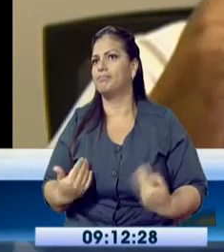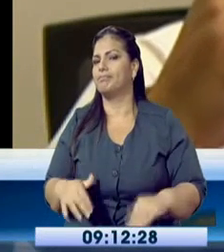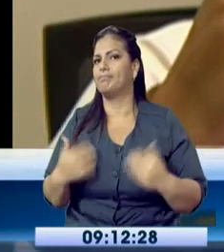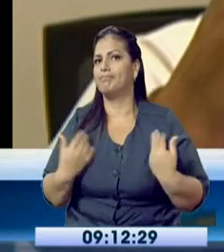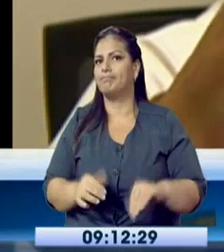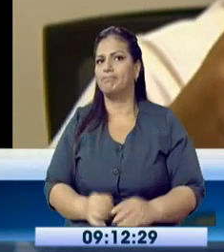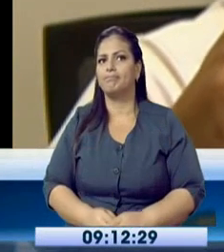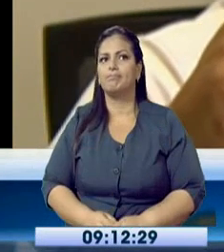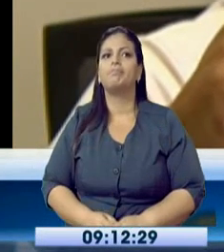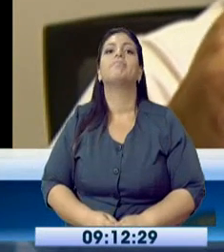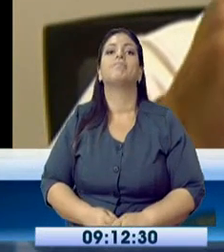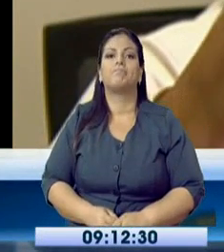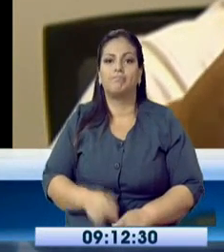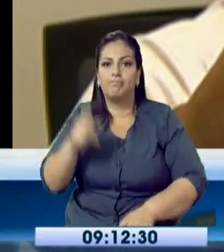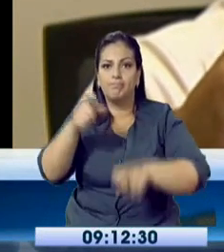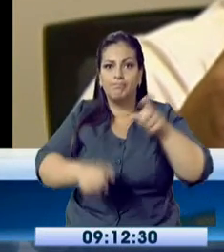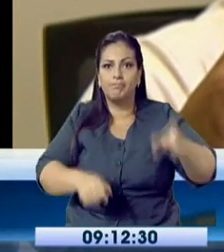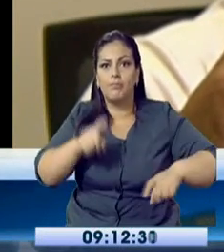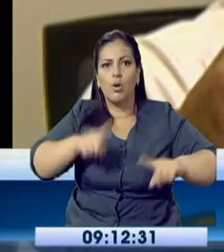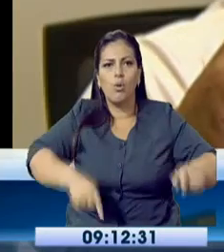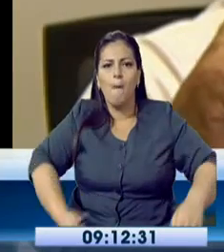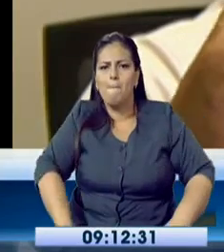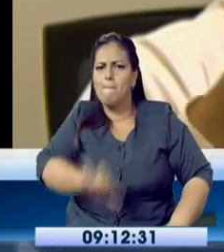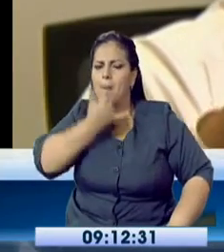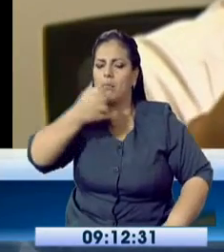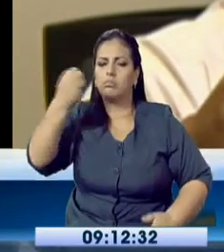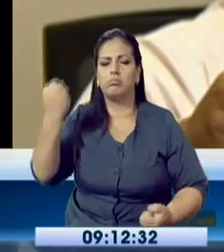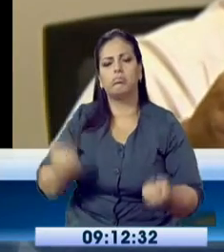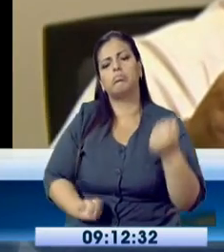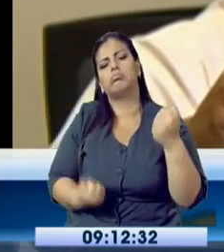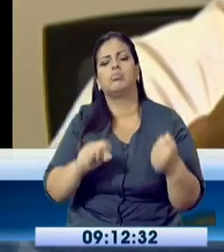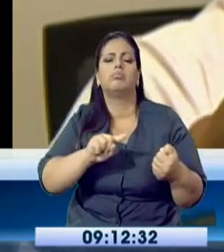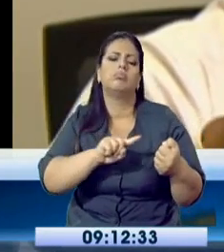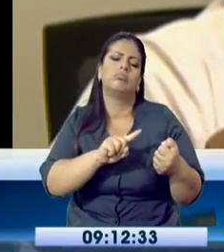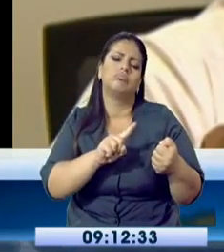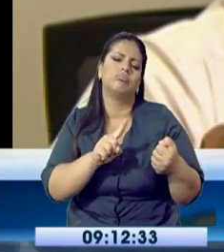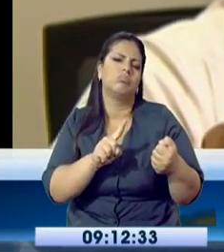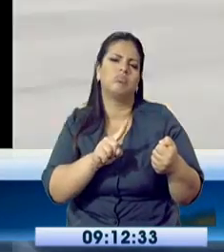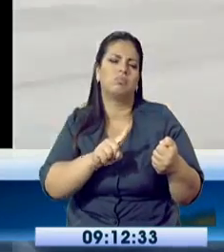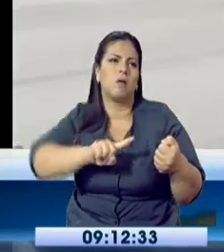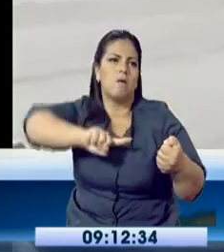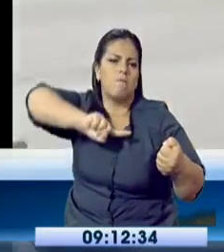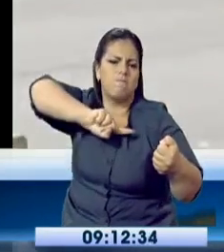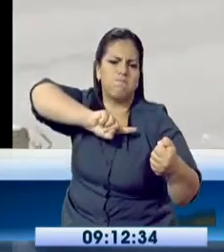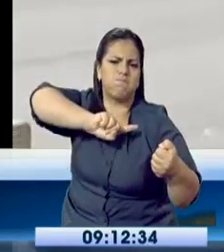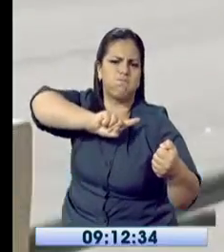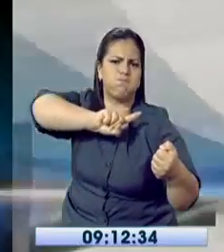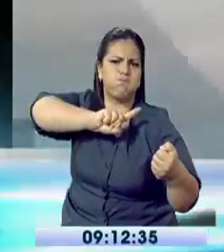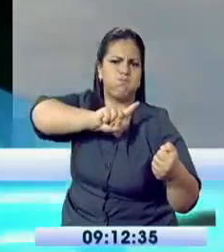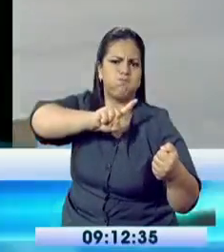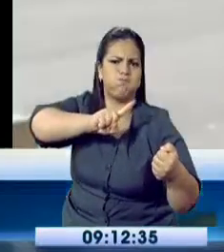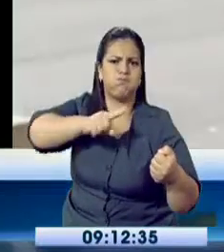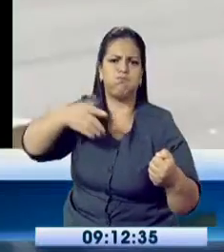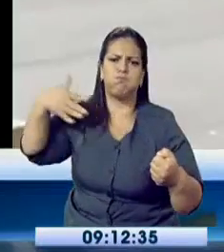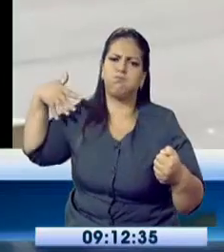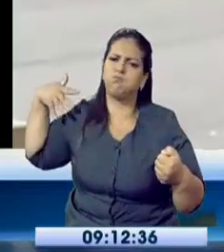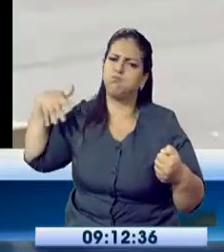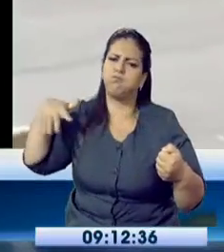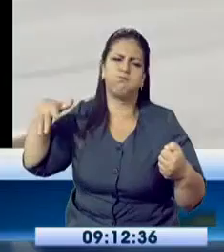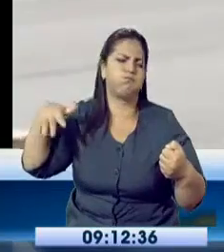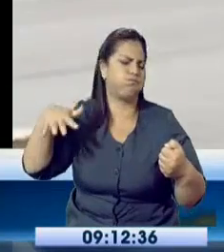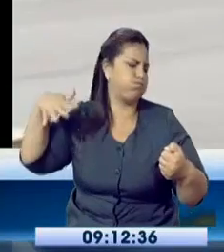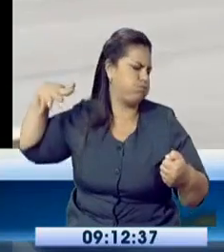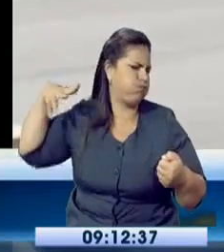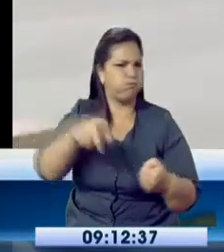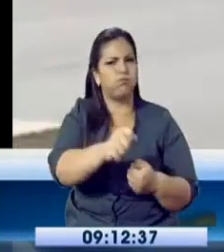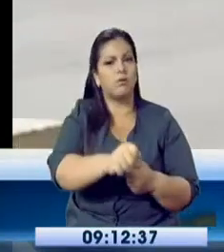Que irresponsablemente se imprime velocidad y las consecuencias son funestas. Según habitantes de urbanizaciones y sectores